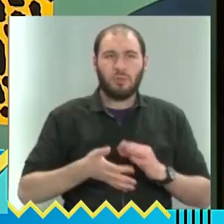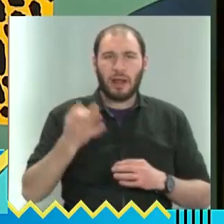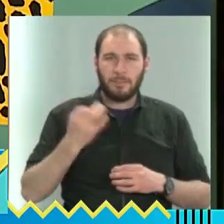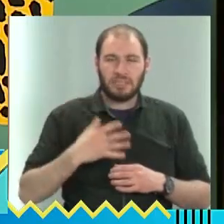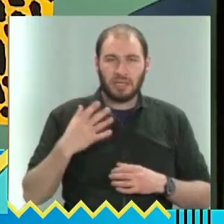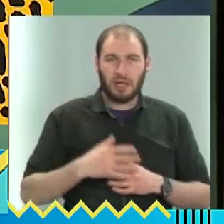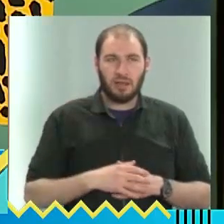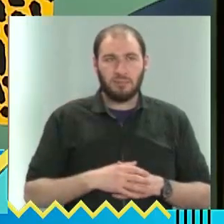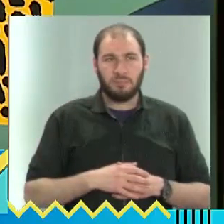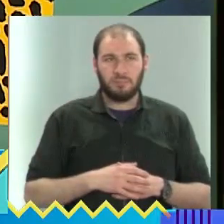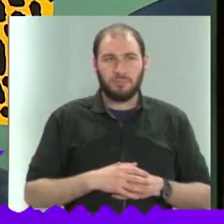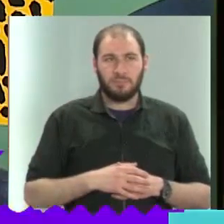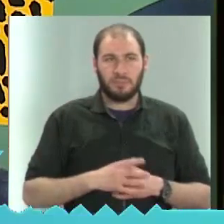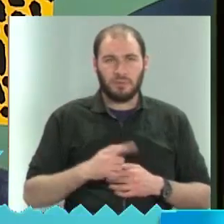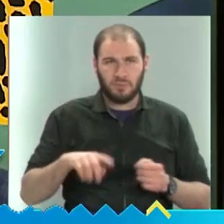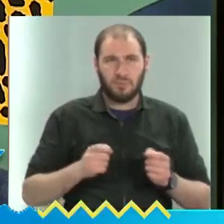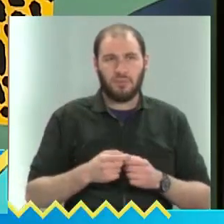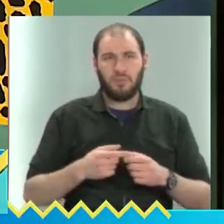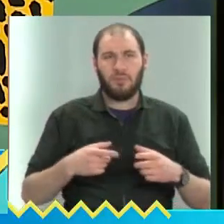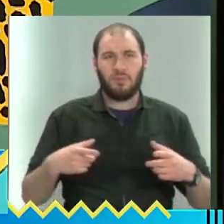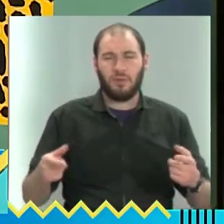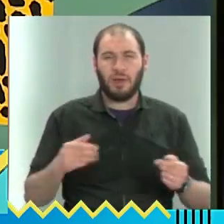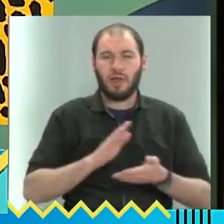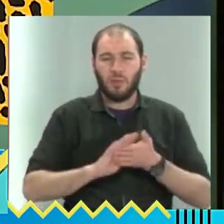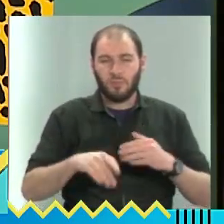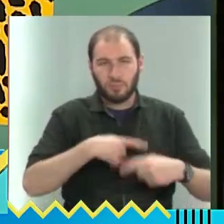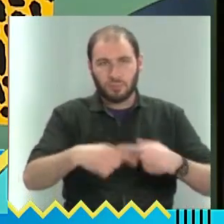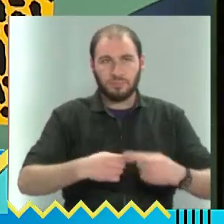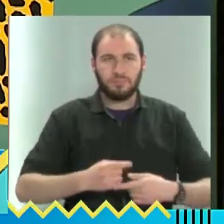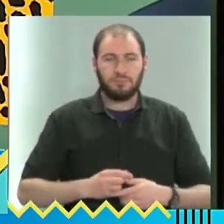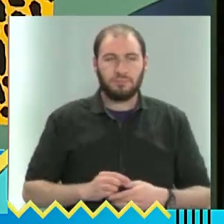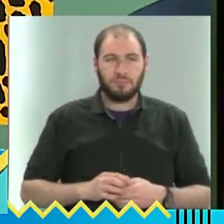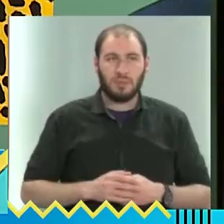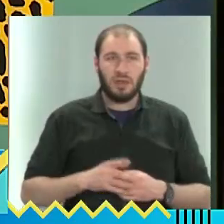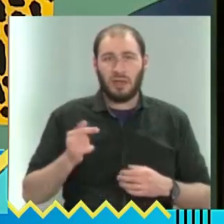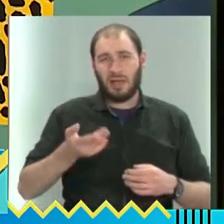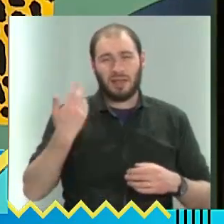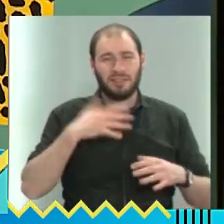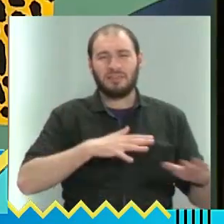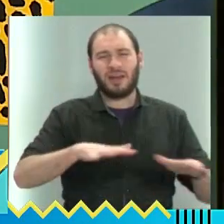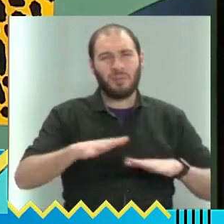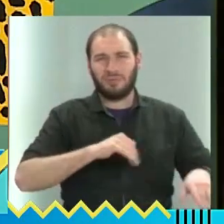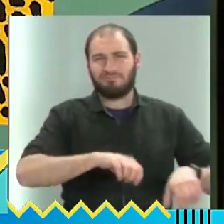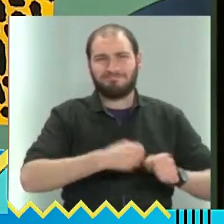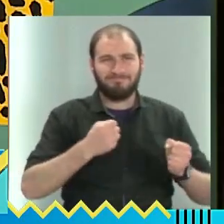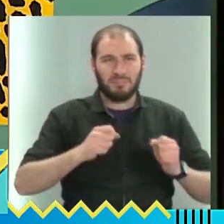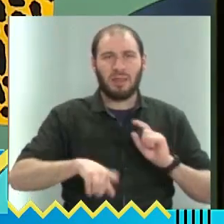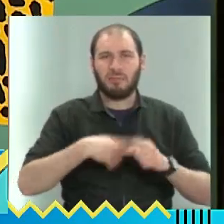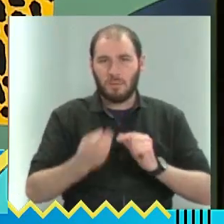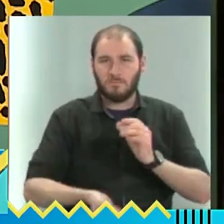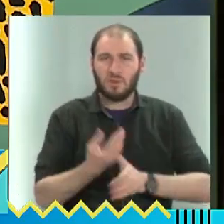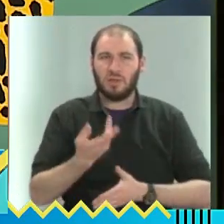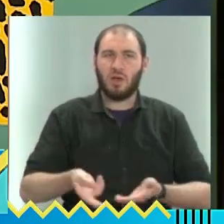particularidad desde su crecimiento o refundación, que quedó destruida durante el terremoto y después se